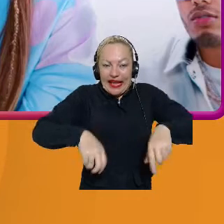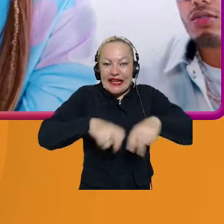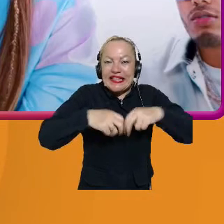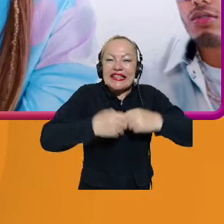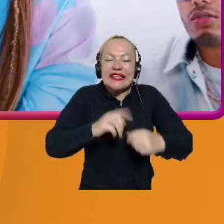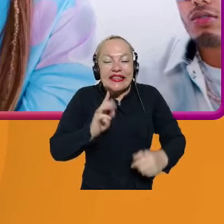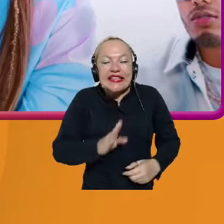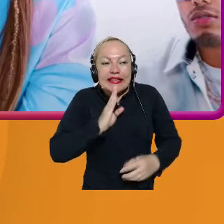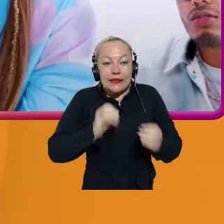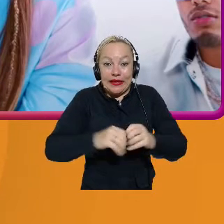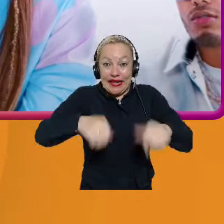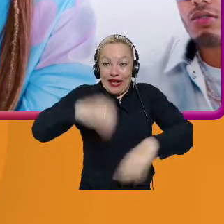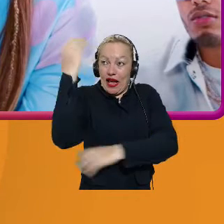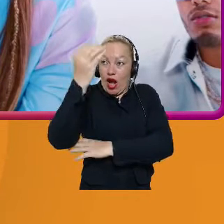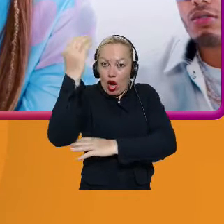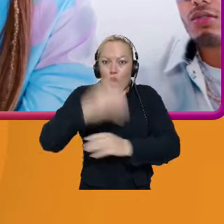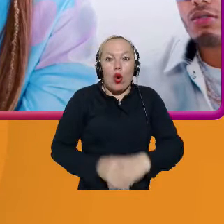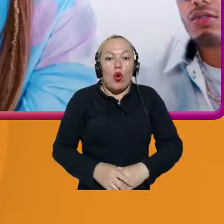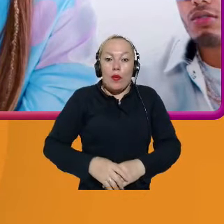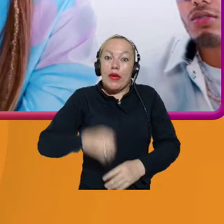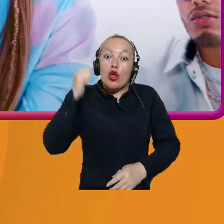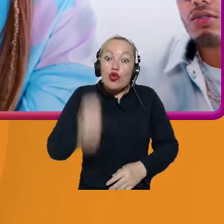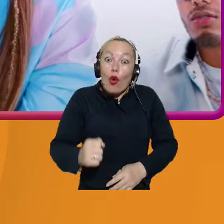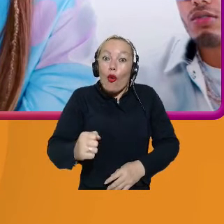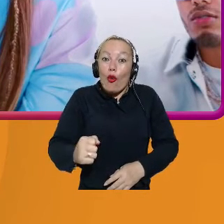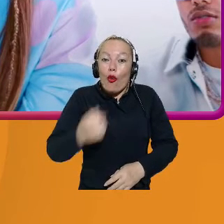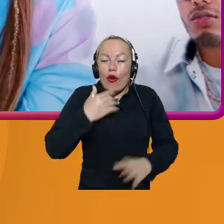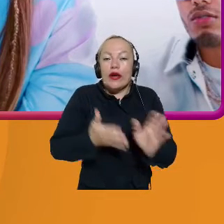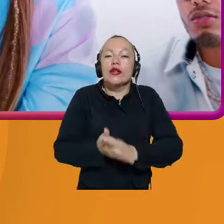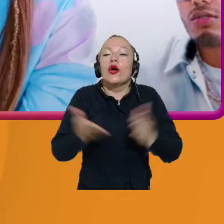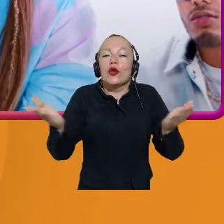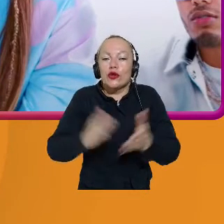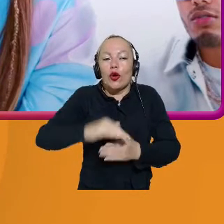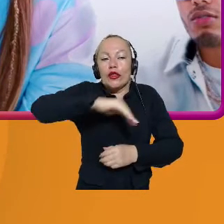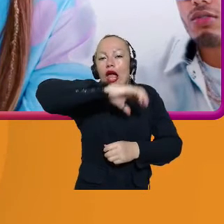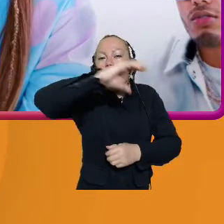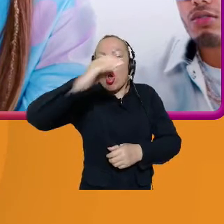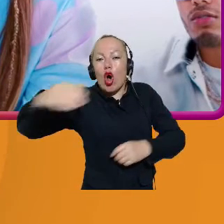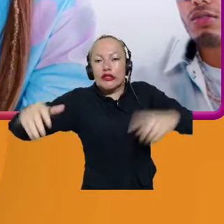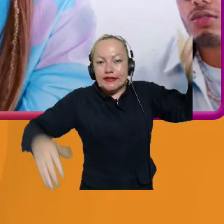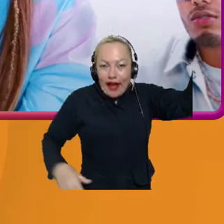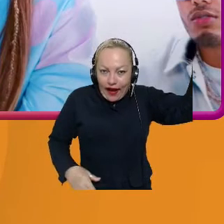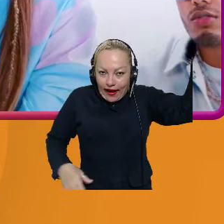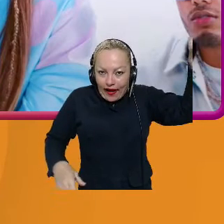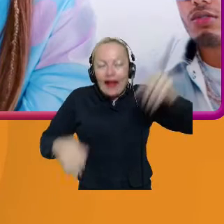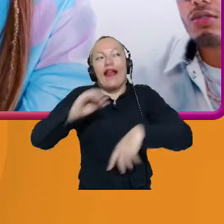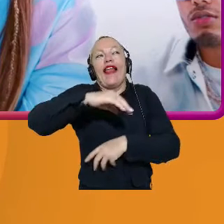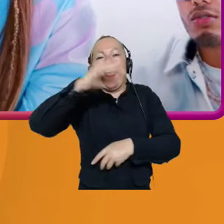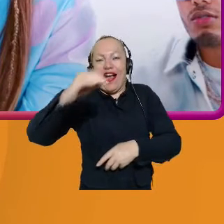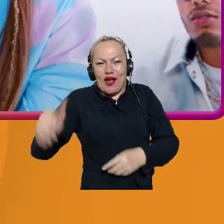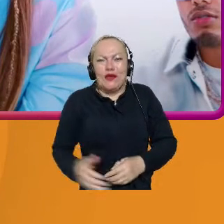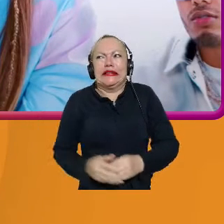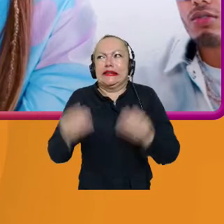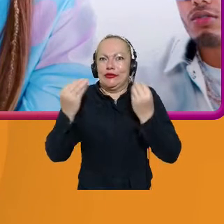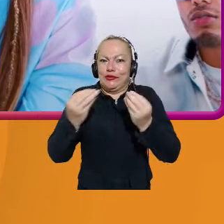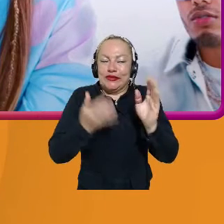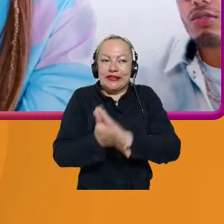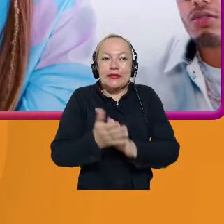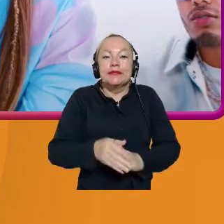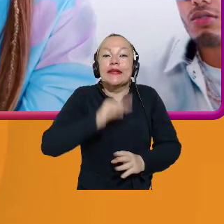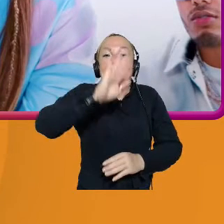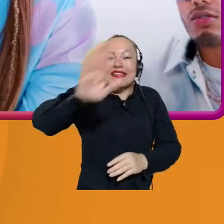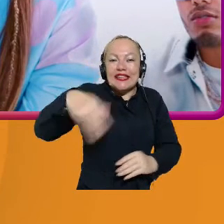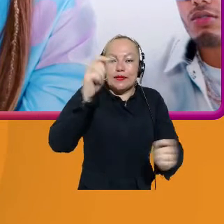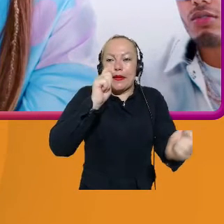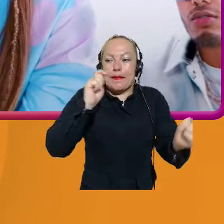reggaetón era fuerte y lo manejaban fuertemente en la costa. En la costa. Luego pegó una